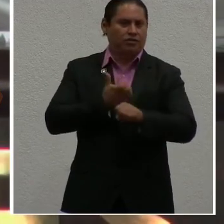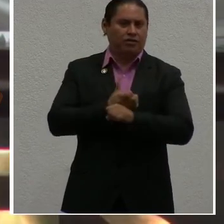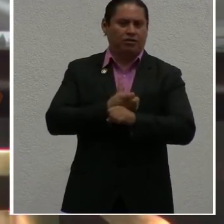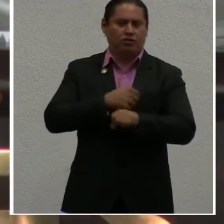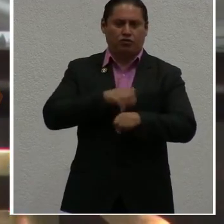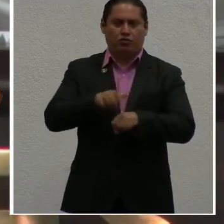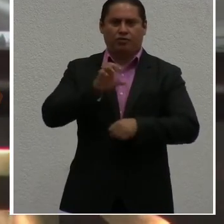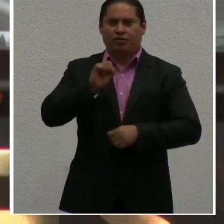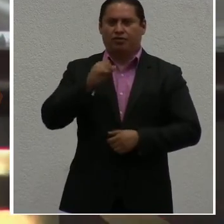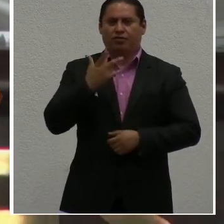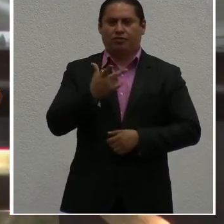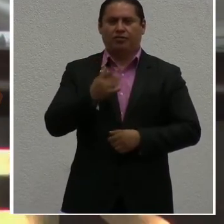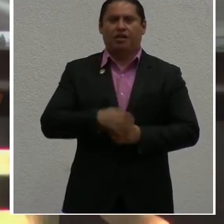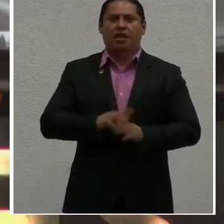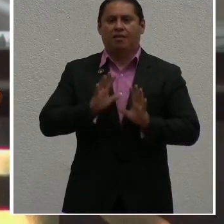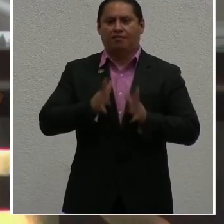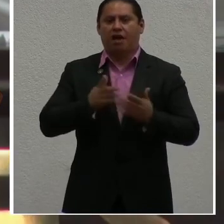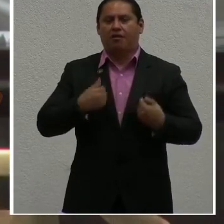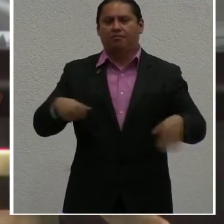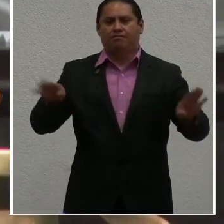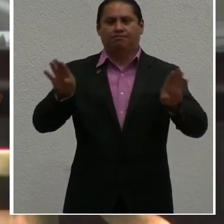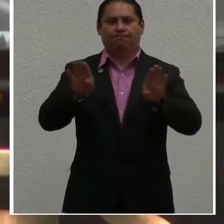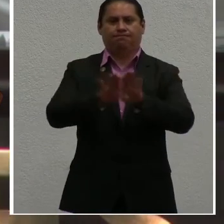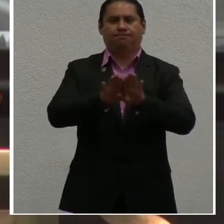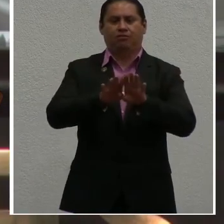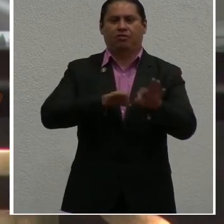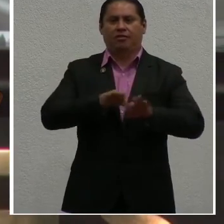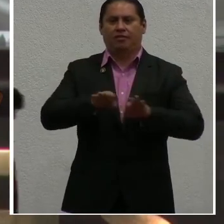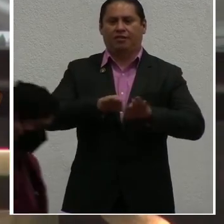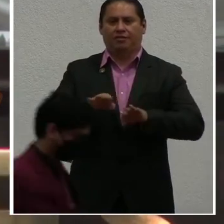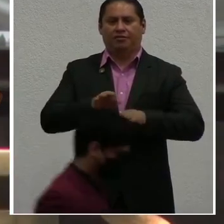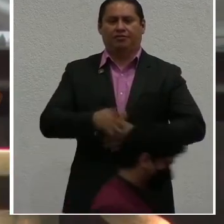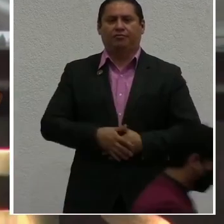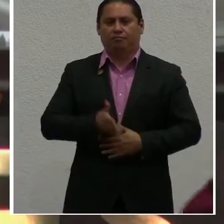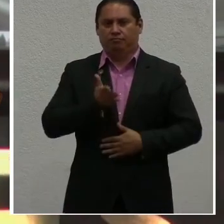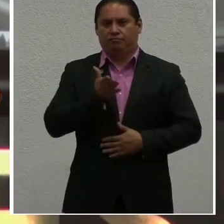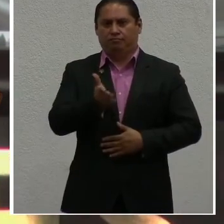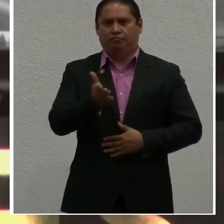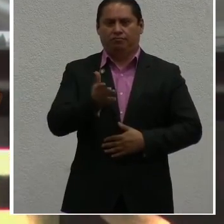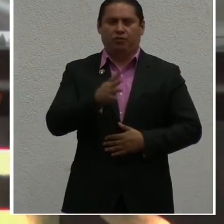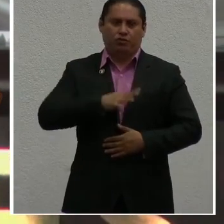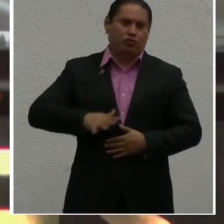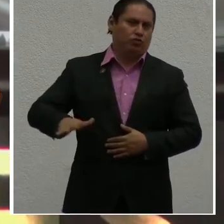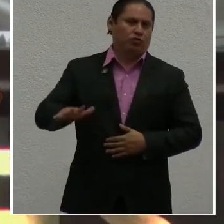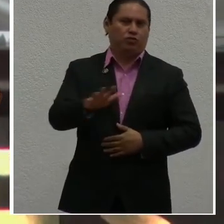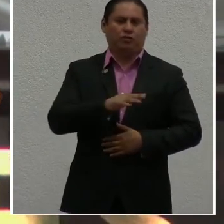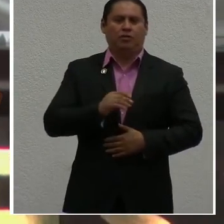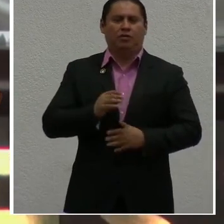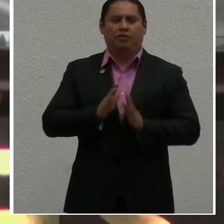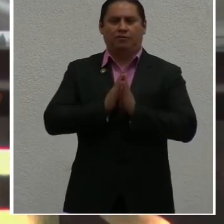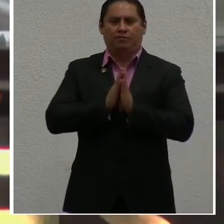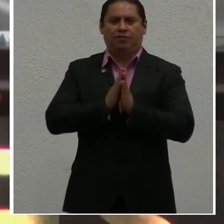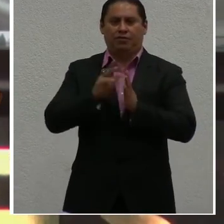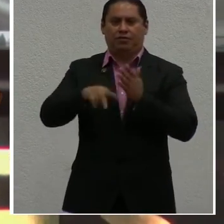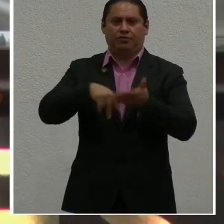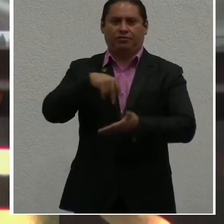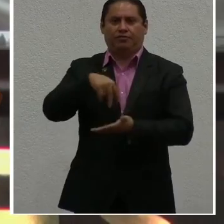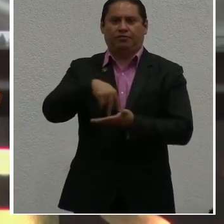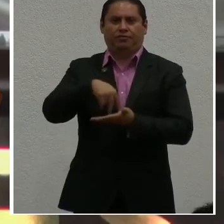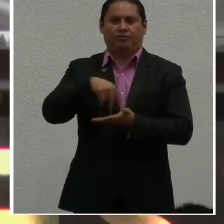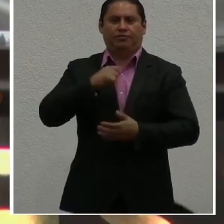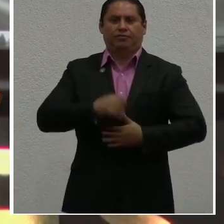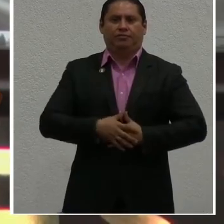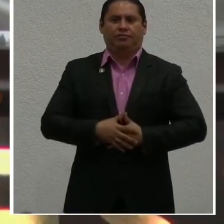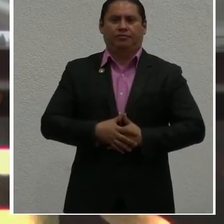legislatura, procedemos a dar por clausurada los trabajos. Solicito a la Asamblea y al público presente ponerse de pie y